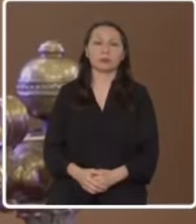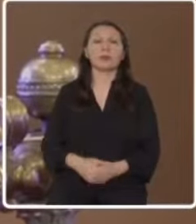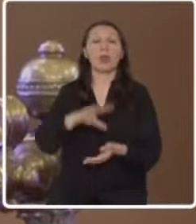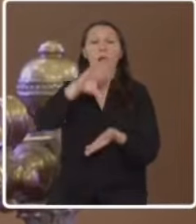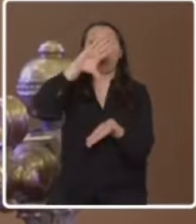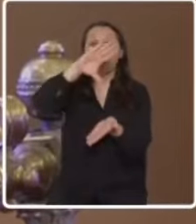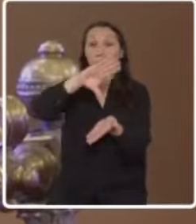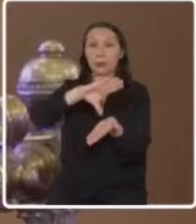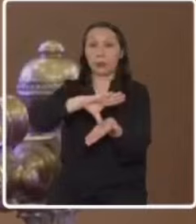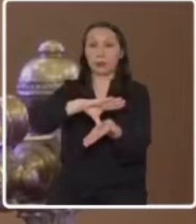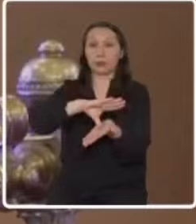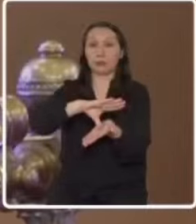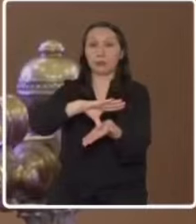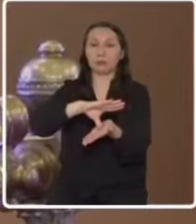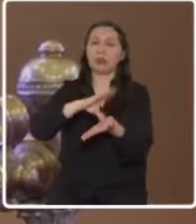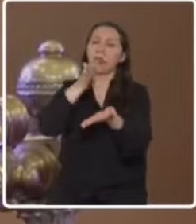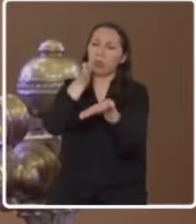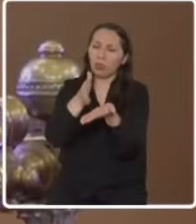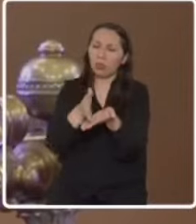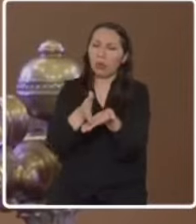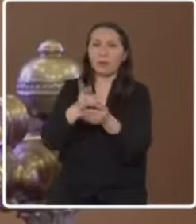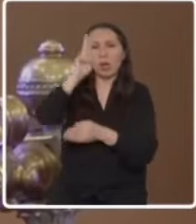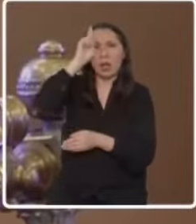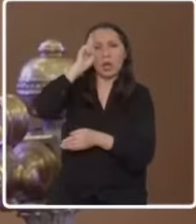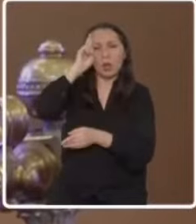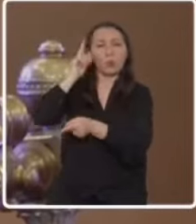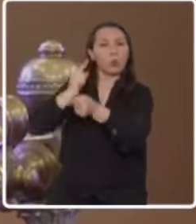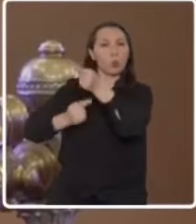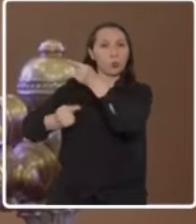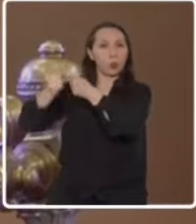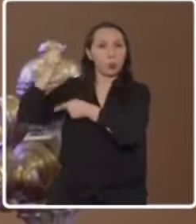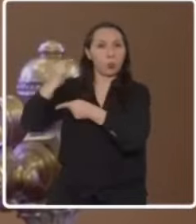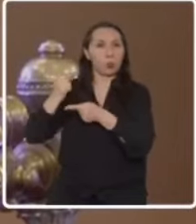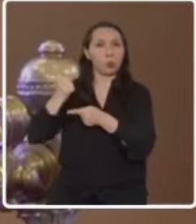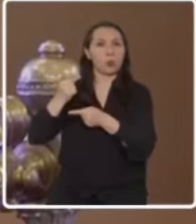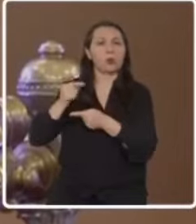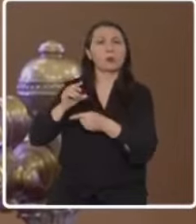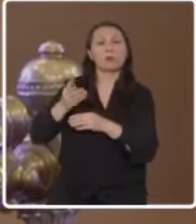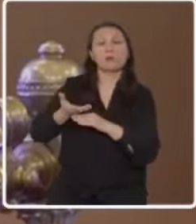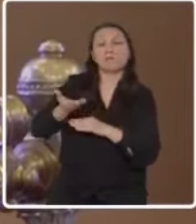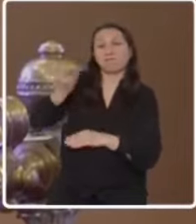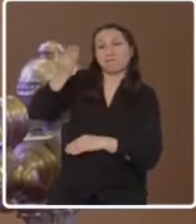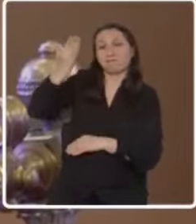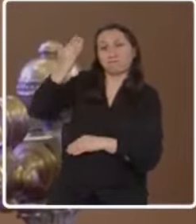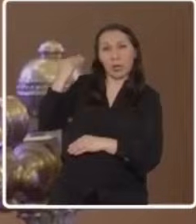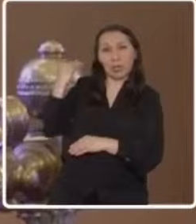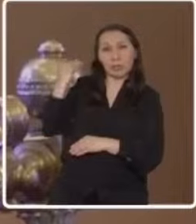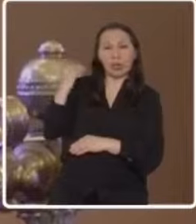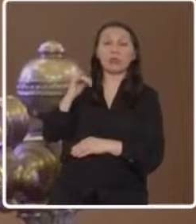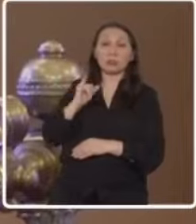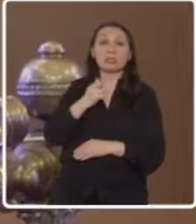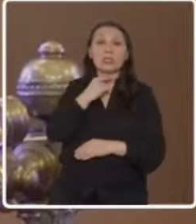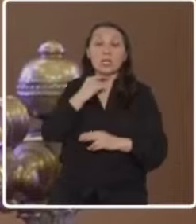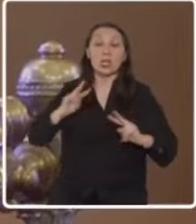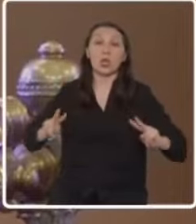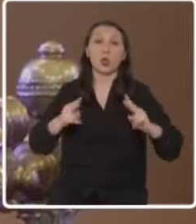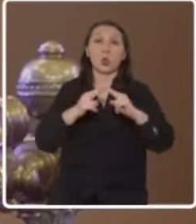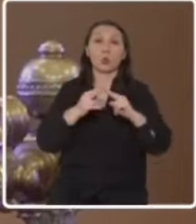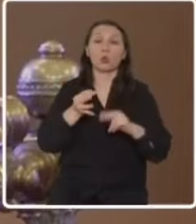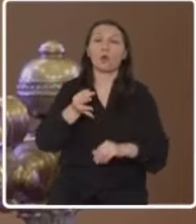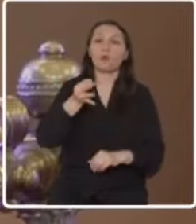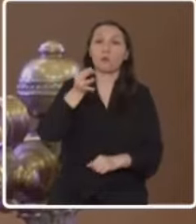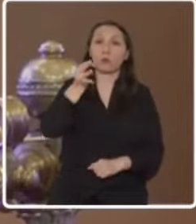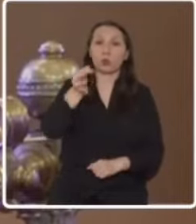Un país debe recordar su historia, su pasado, si quiere construir un